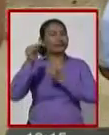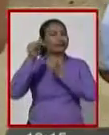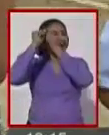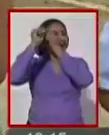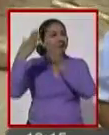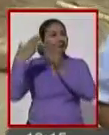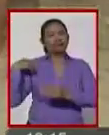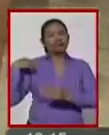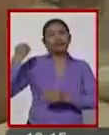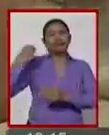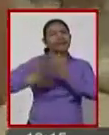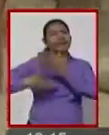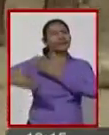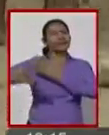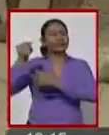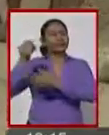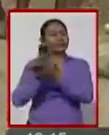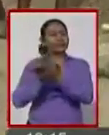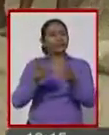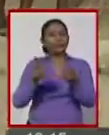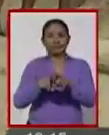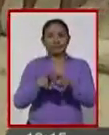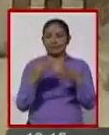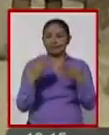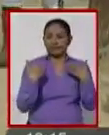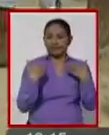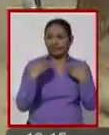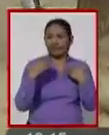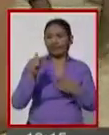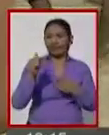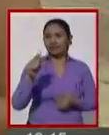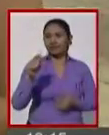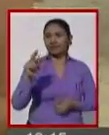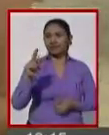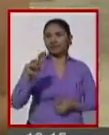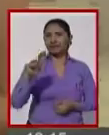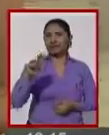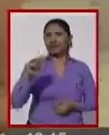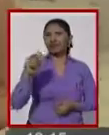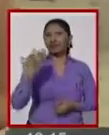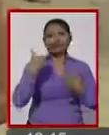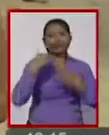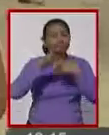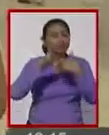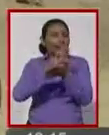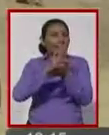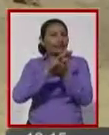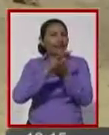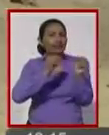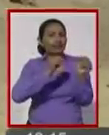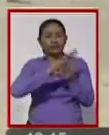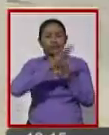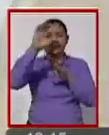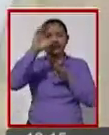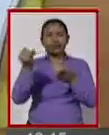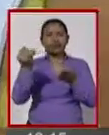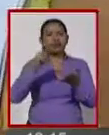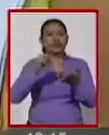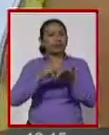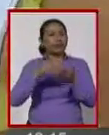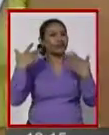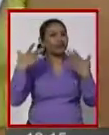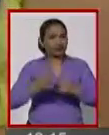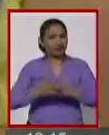son propietarios de esta parte de aquí, lo mismo, tienen su catastro, tienen sus planos, tienen la documentación al día más los impuestos pagados. No soy